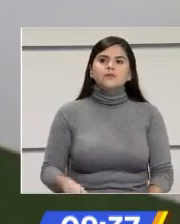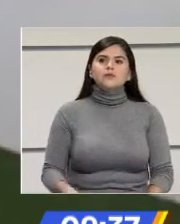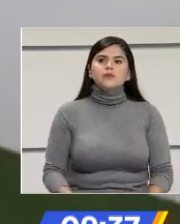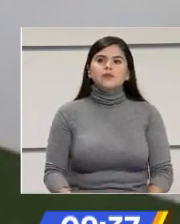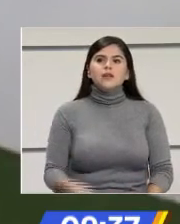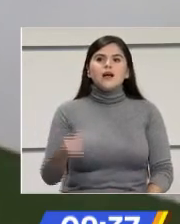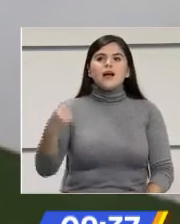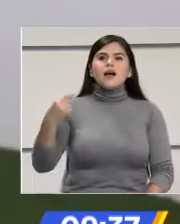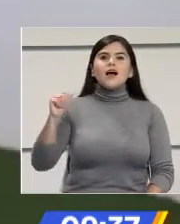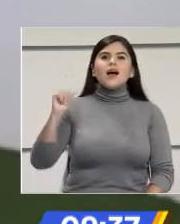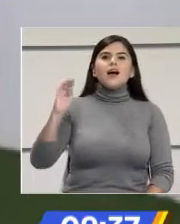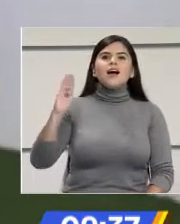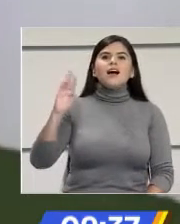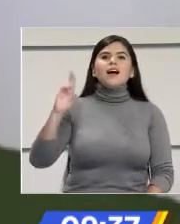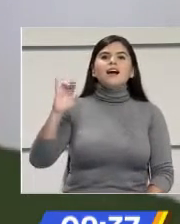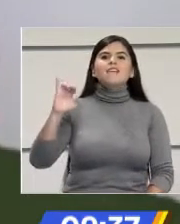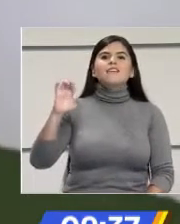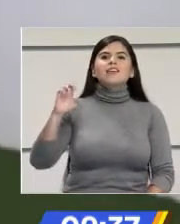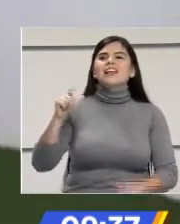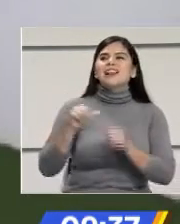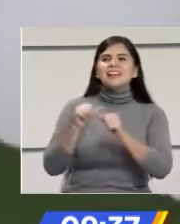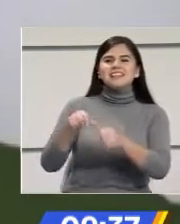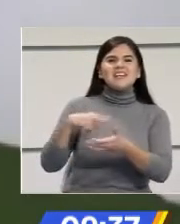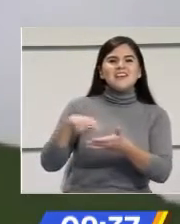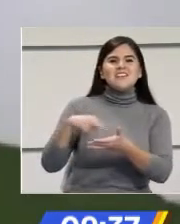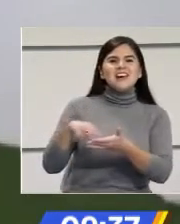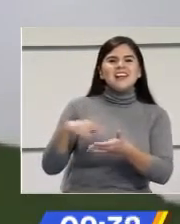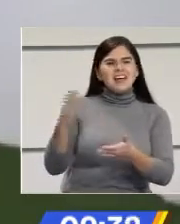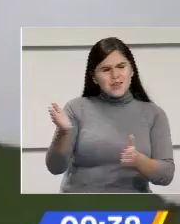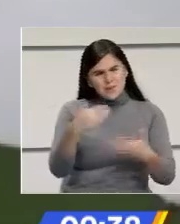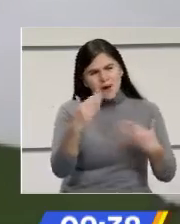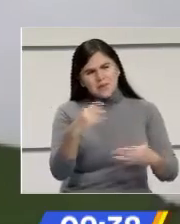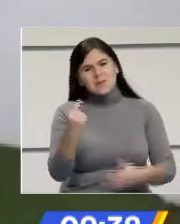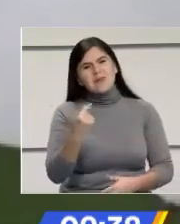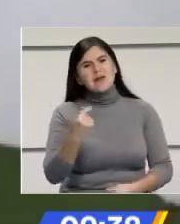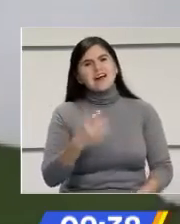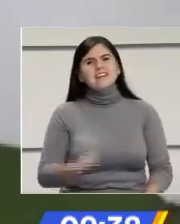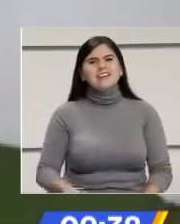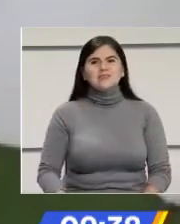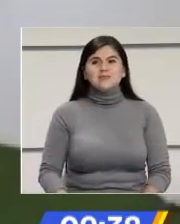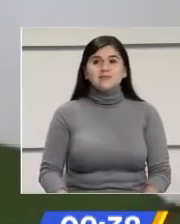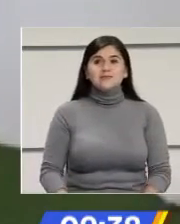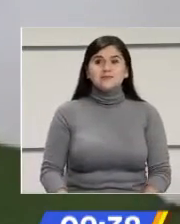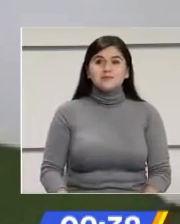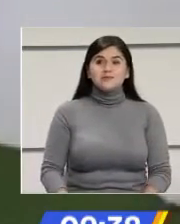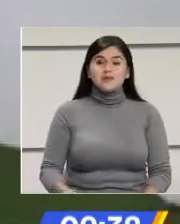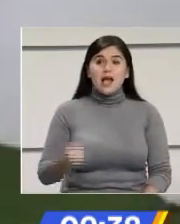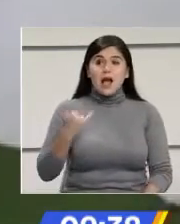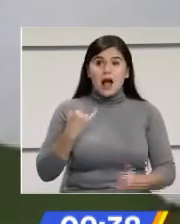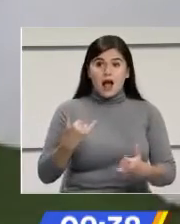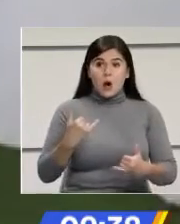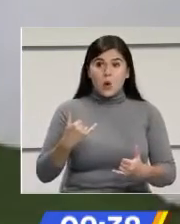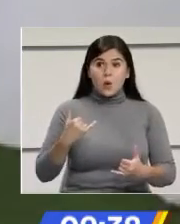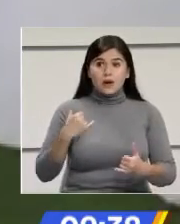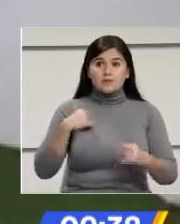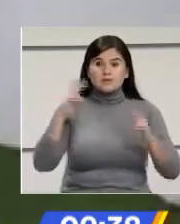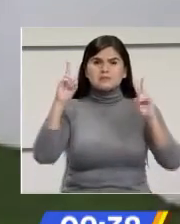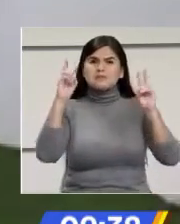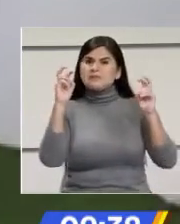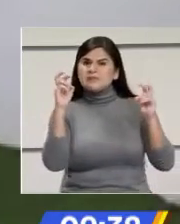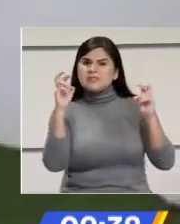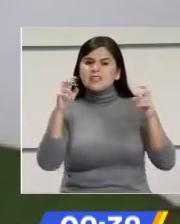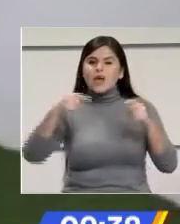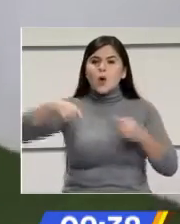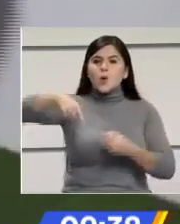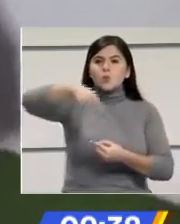profe. ¿Y Gabriel qué Gabriel, va haciendo? Vamos, Gabriel. Ahora vamos a hacer como que estamos en un círculo y nos vamos a meter